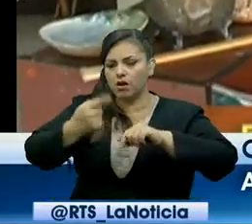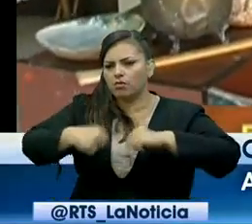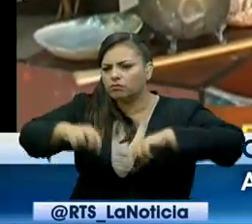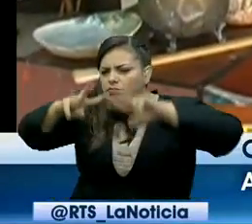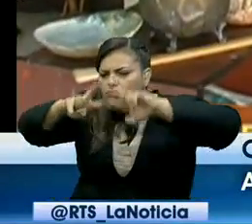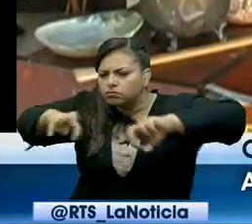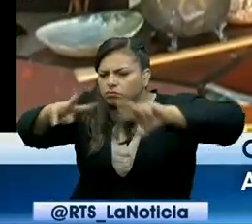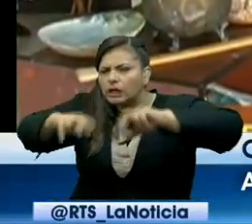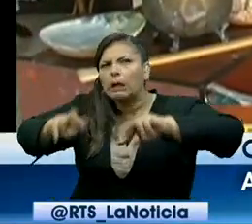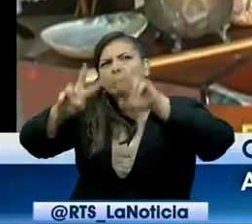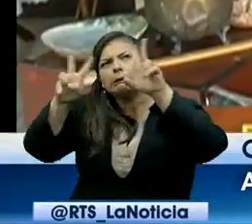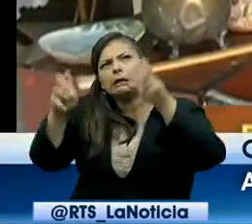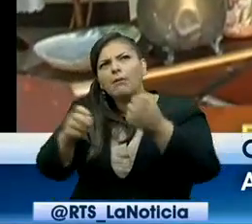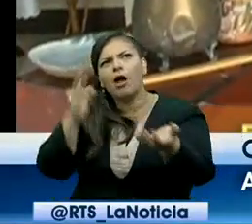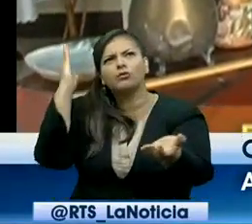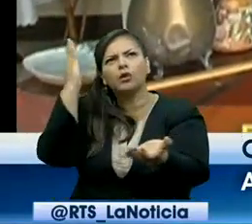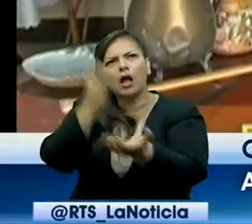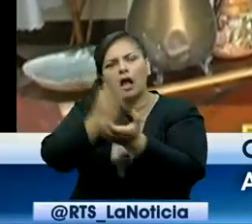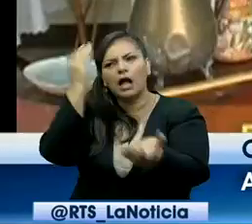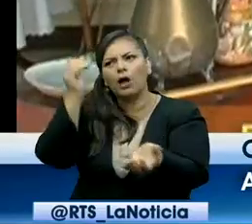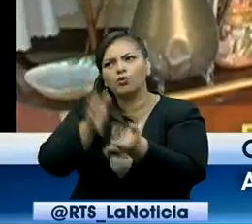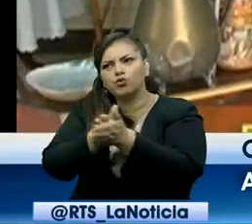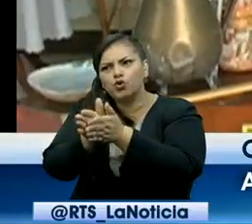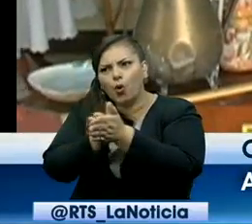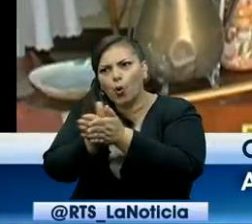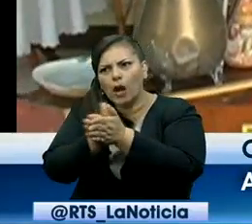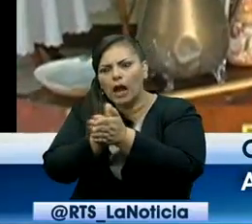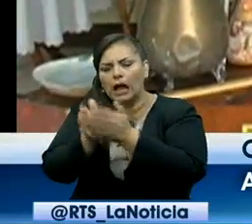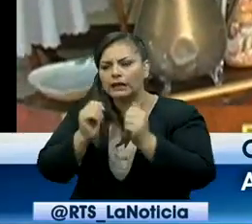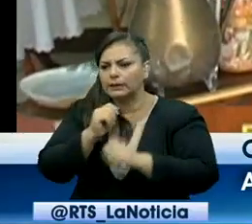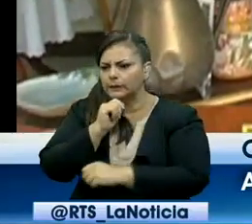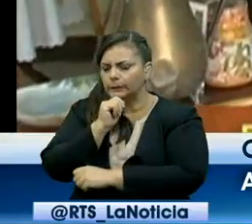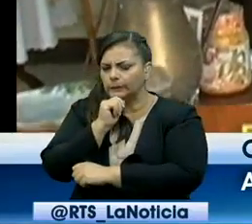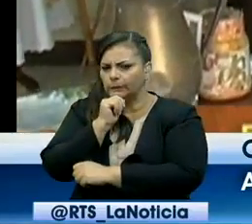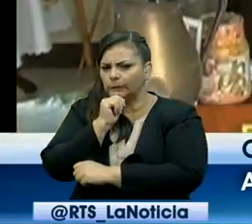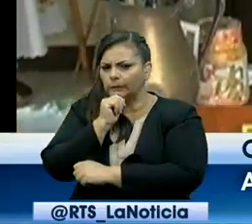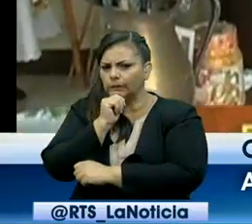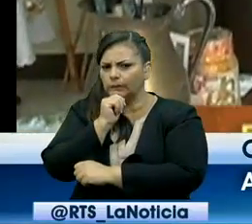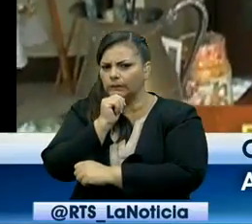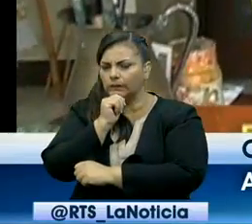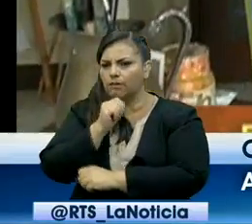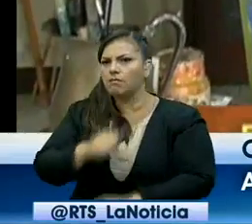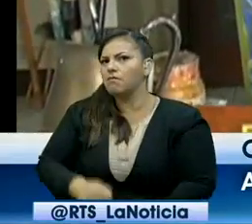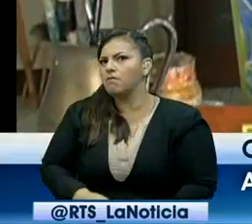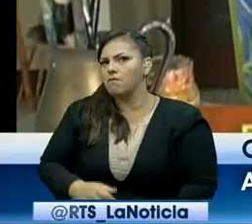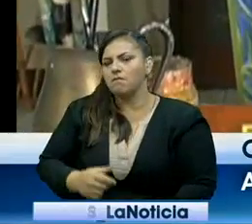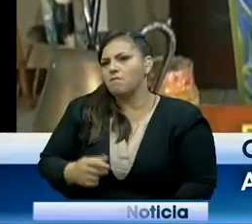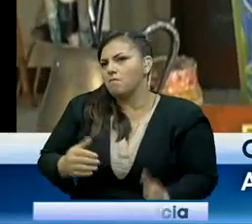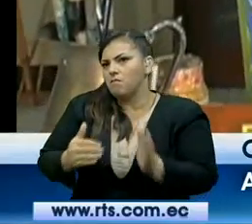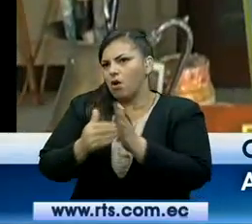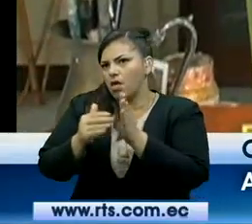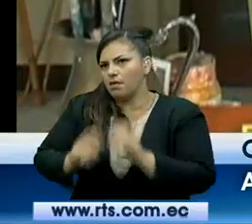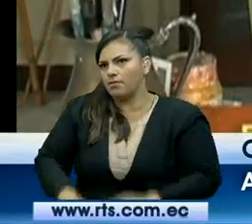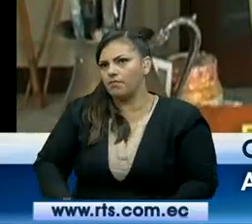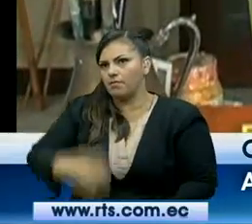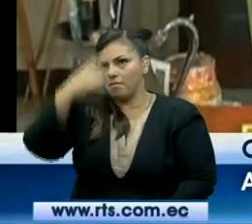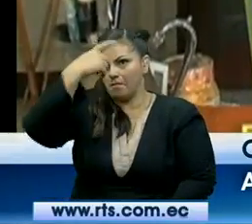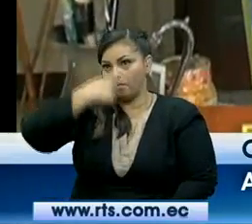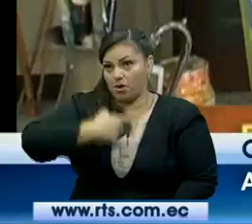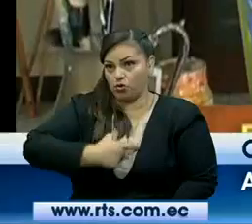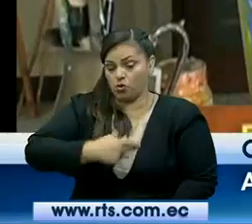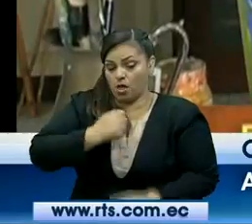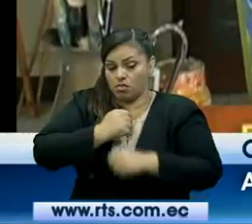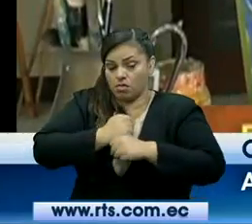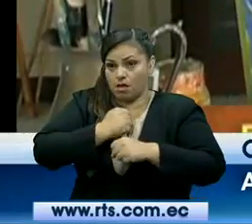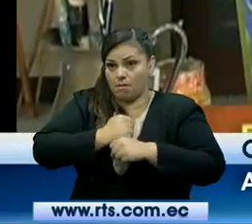tema de por qué tenía las telas el piso o la ropa de la gente